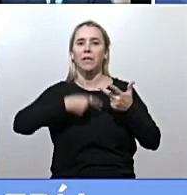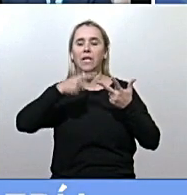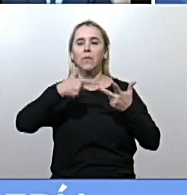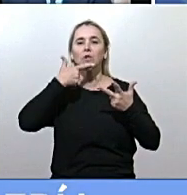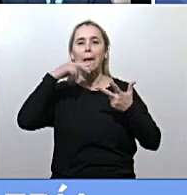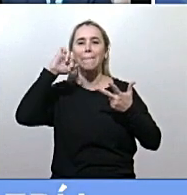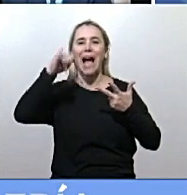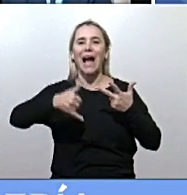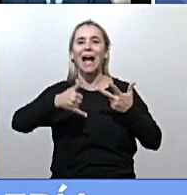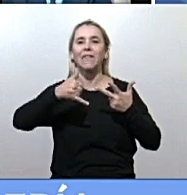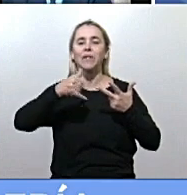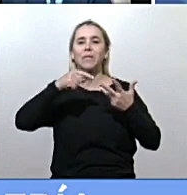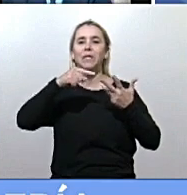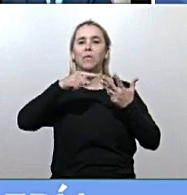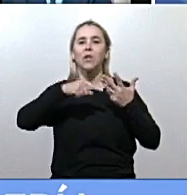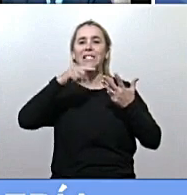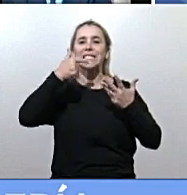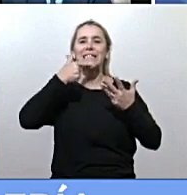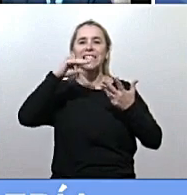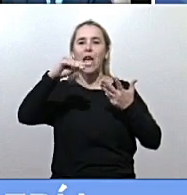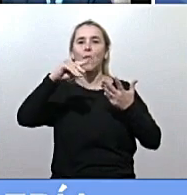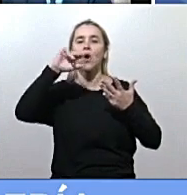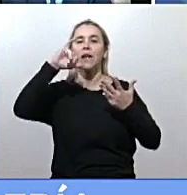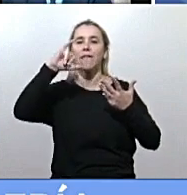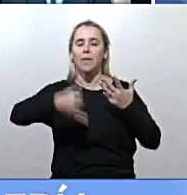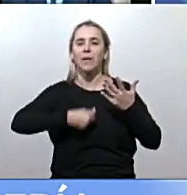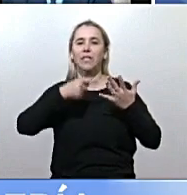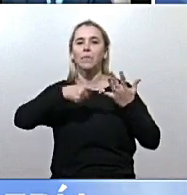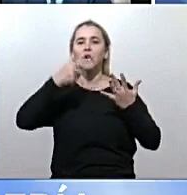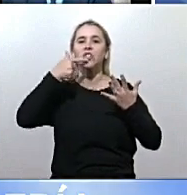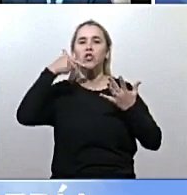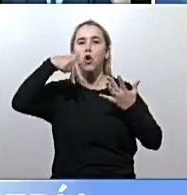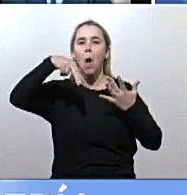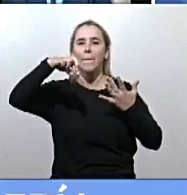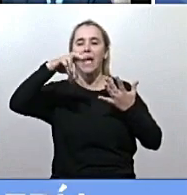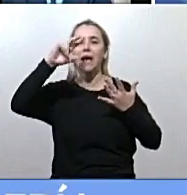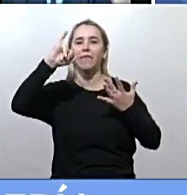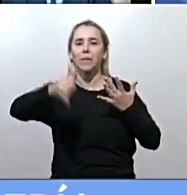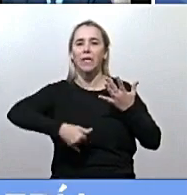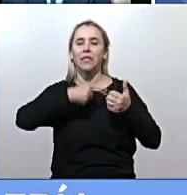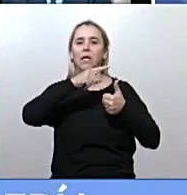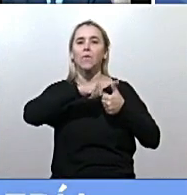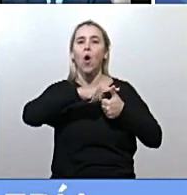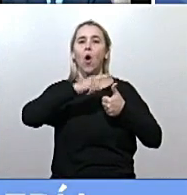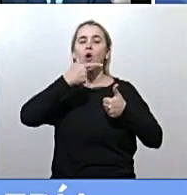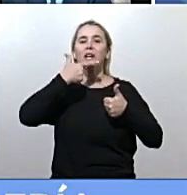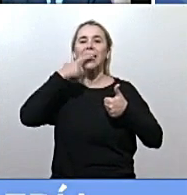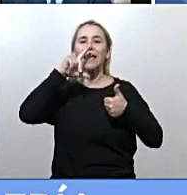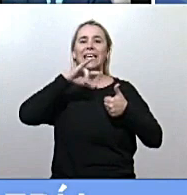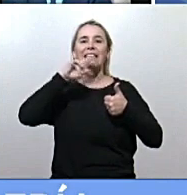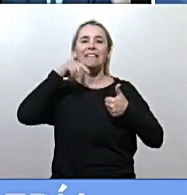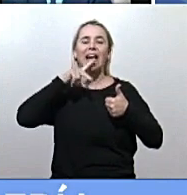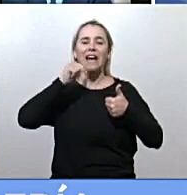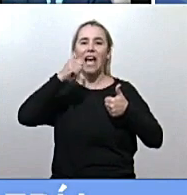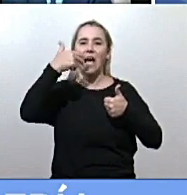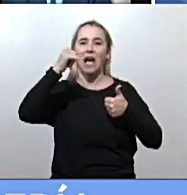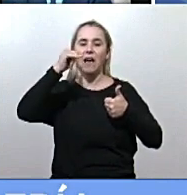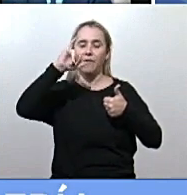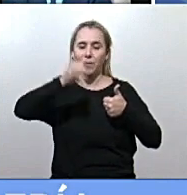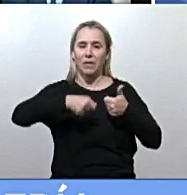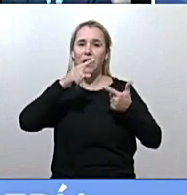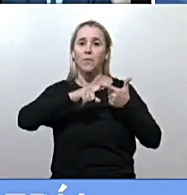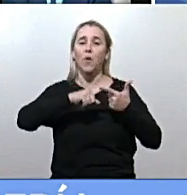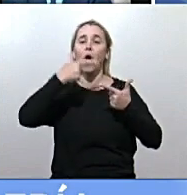afirmativo. Schiavoni, negativo. Snopek, afirmativo. Solari, Quintana, afirmativo. Tagliaferri, ausente.